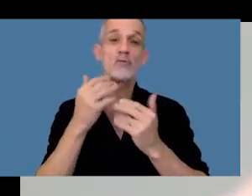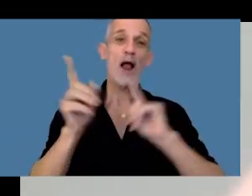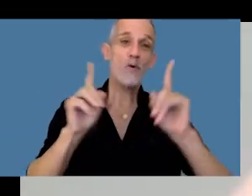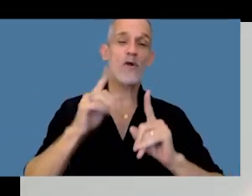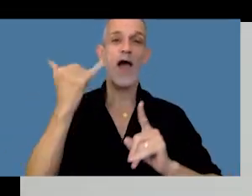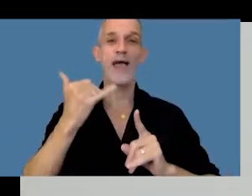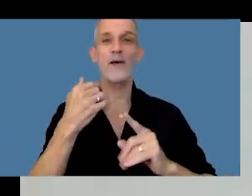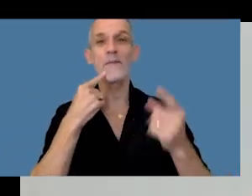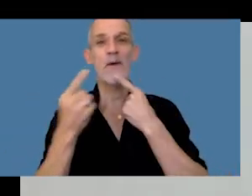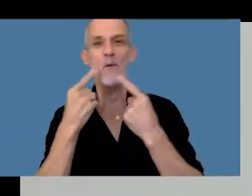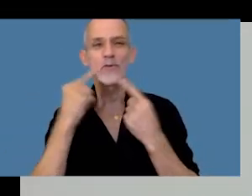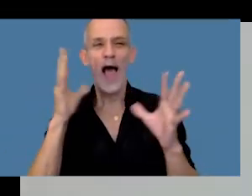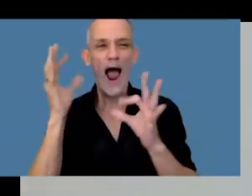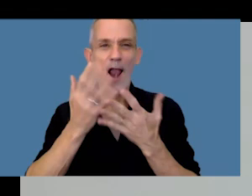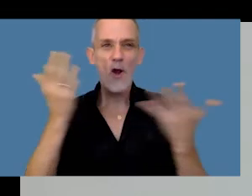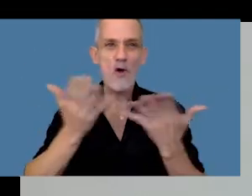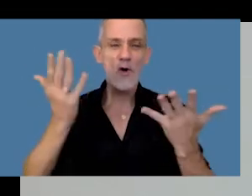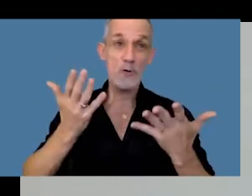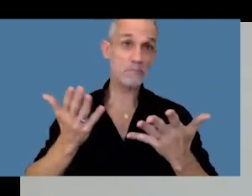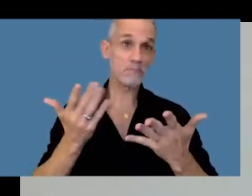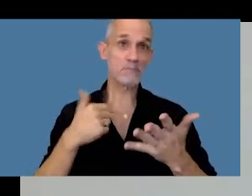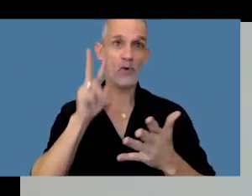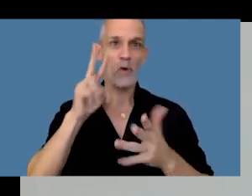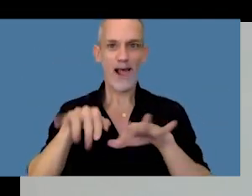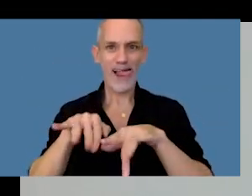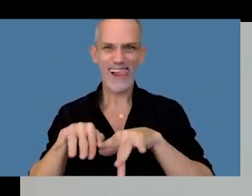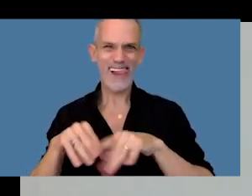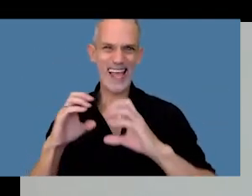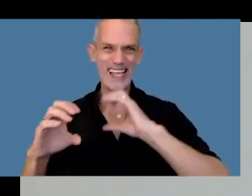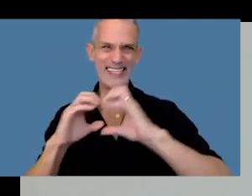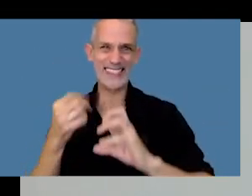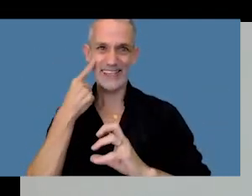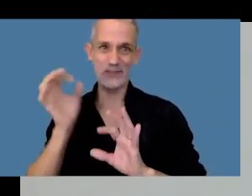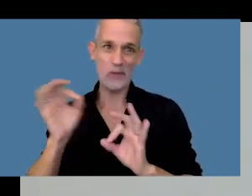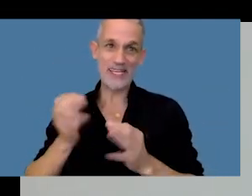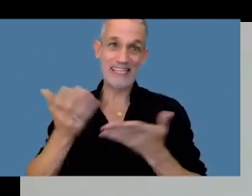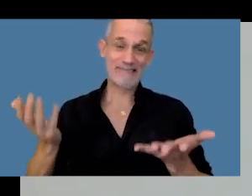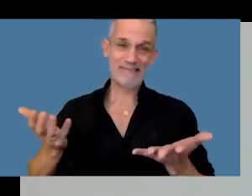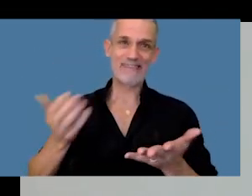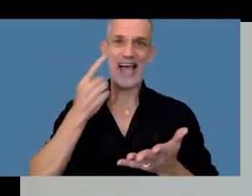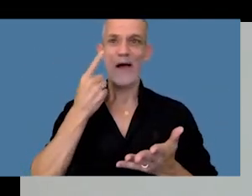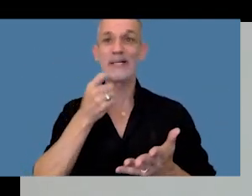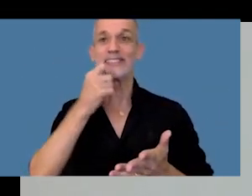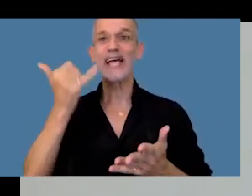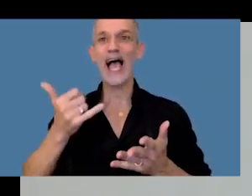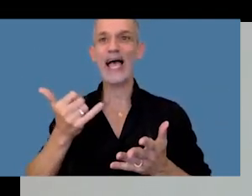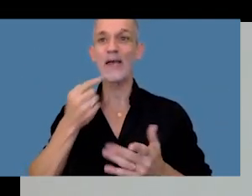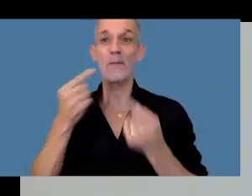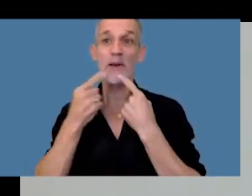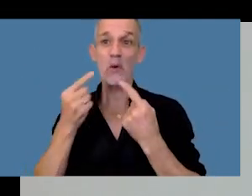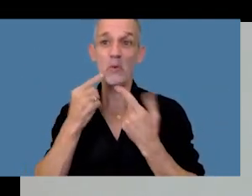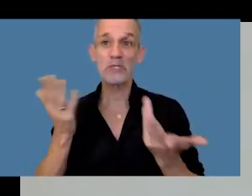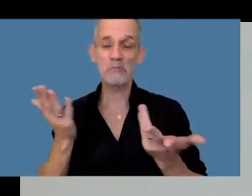alguna consulta, no he estado viendo lo que, digamos, los chats, pero si los hubiera, no sé